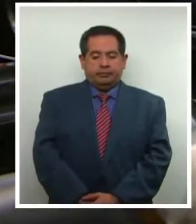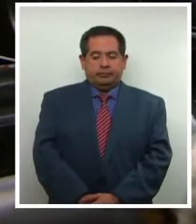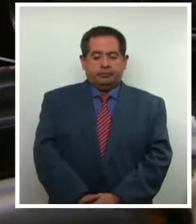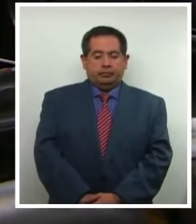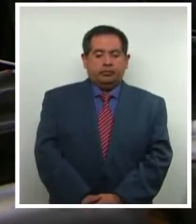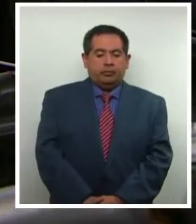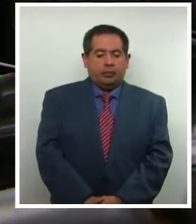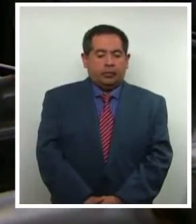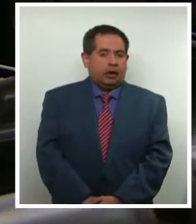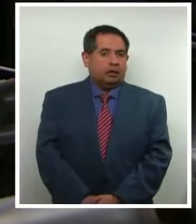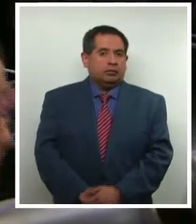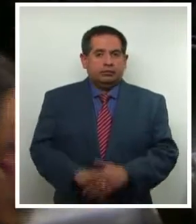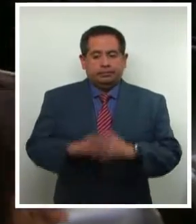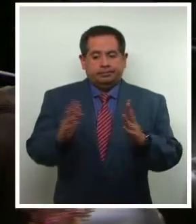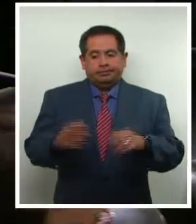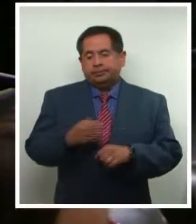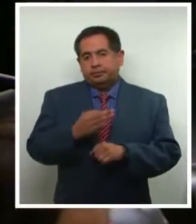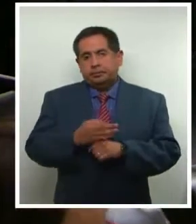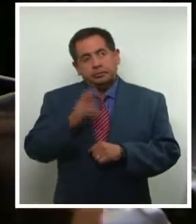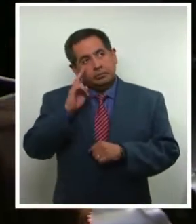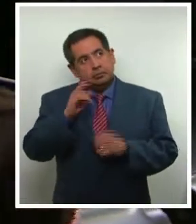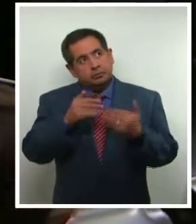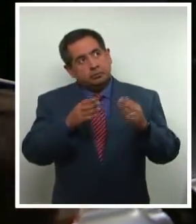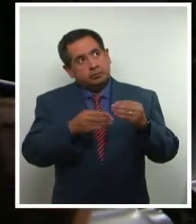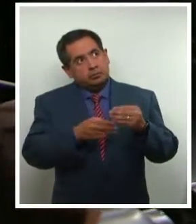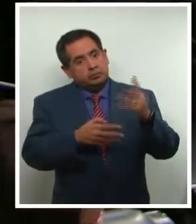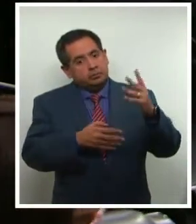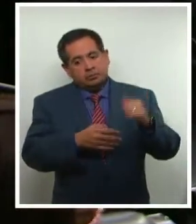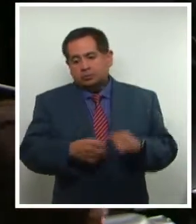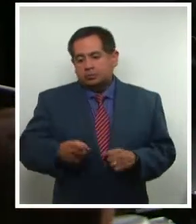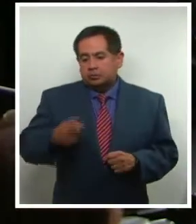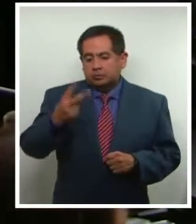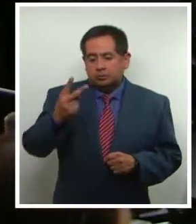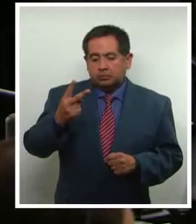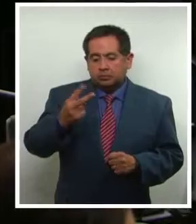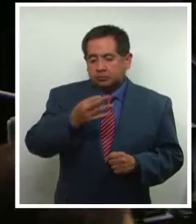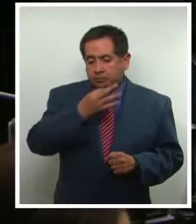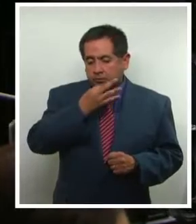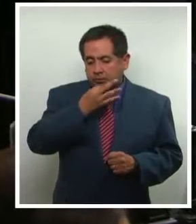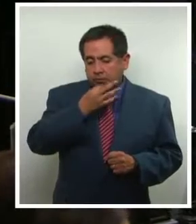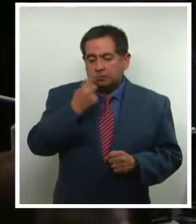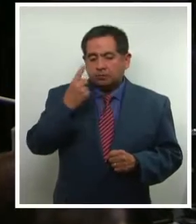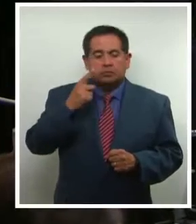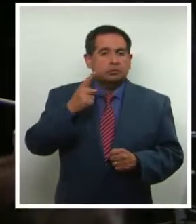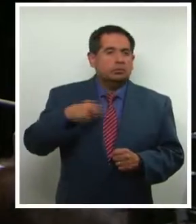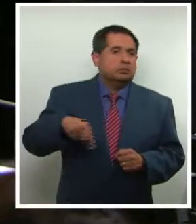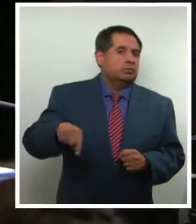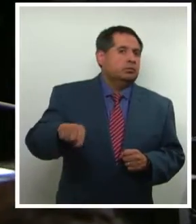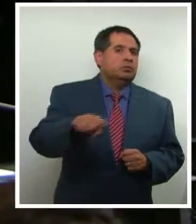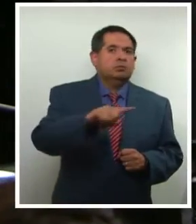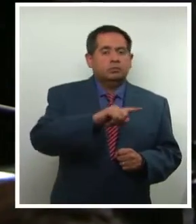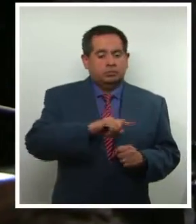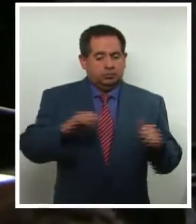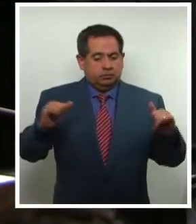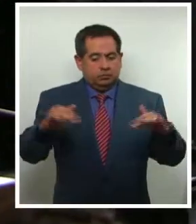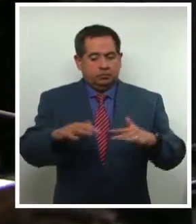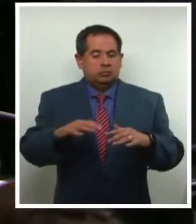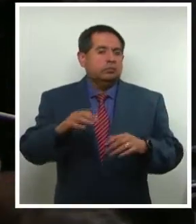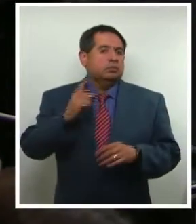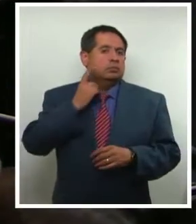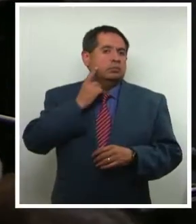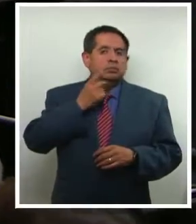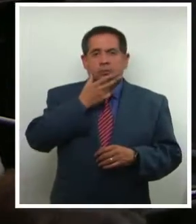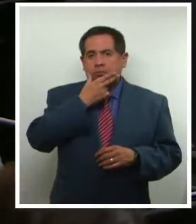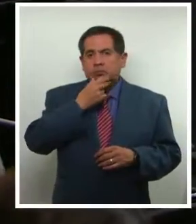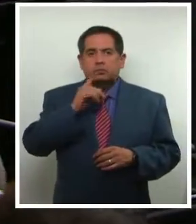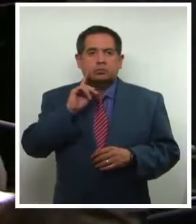Bueno, pues en este momento se abre este tablero electrónico hasta por 2 minutos para que los legisladores de esta Asamblea Constituyente